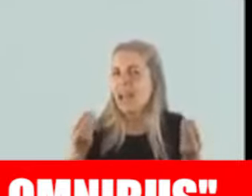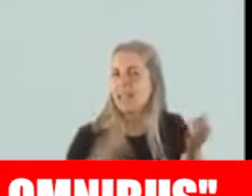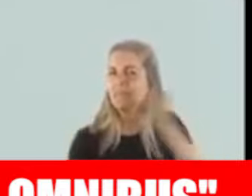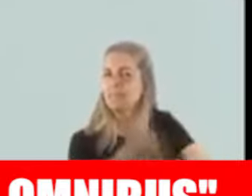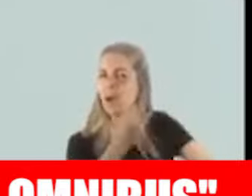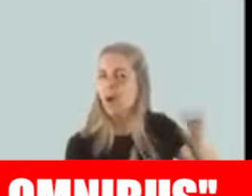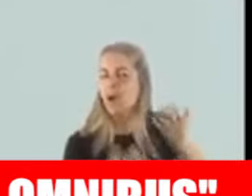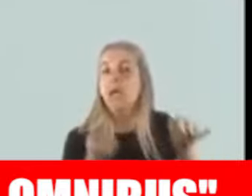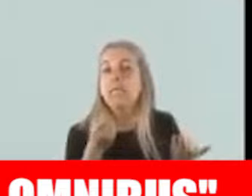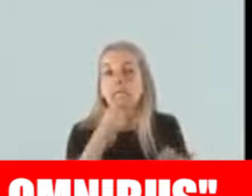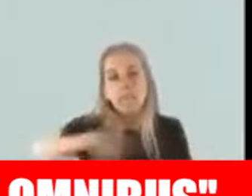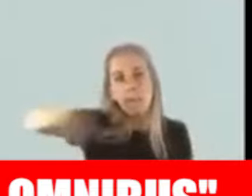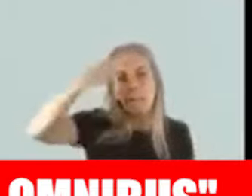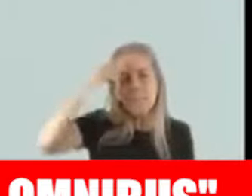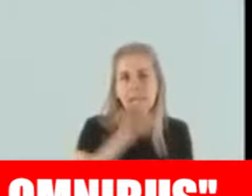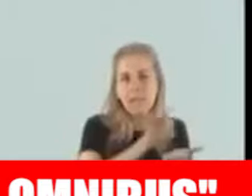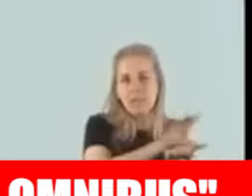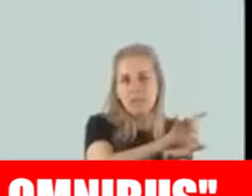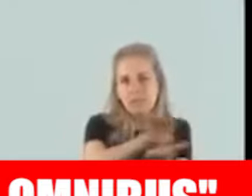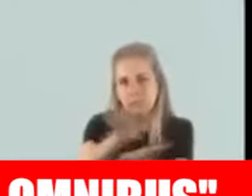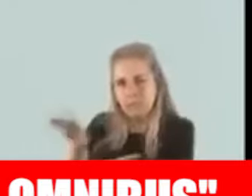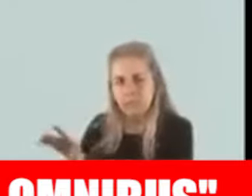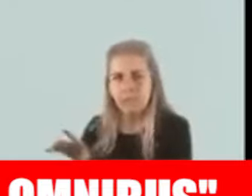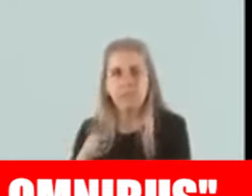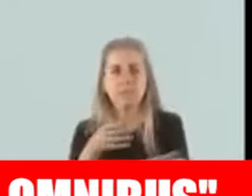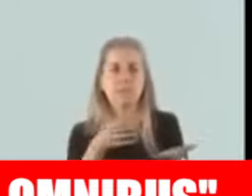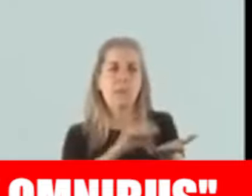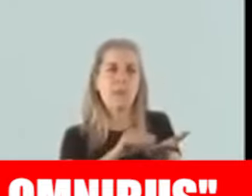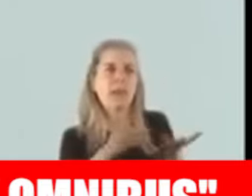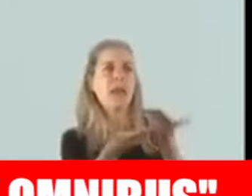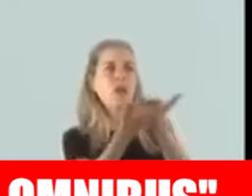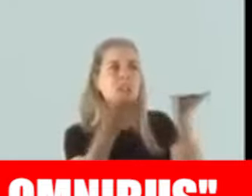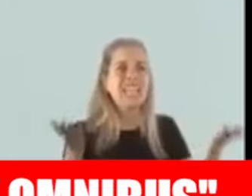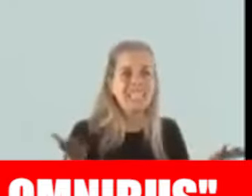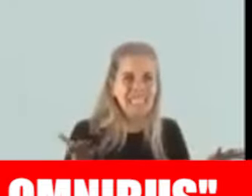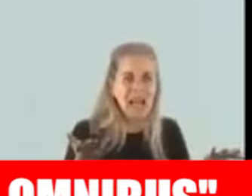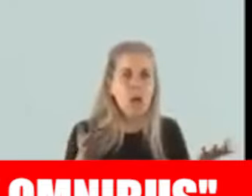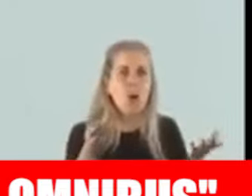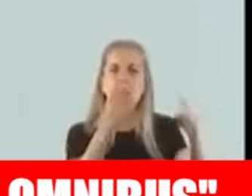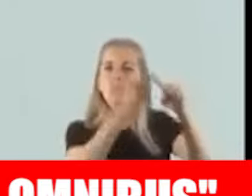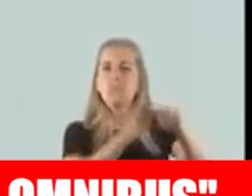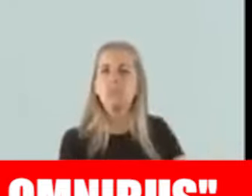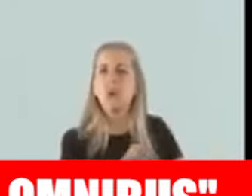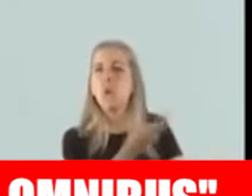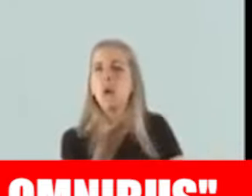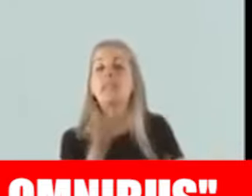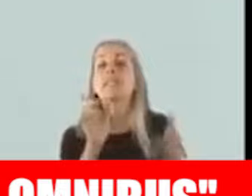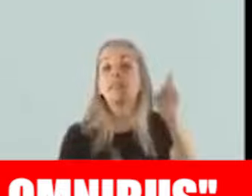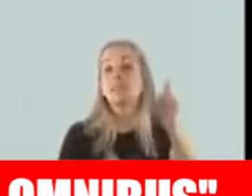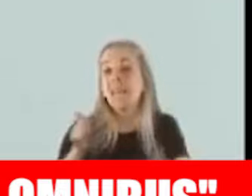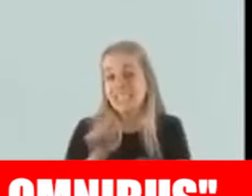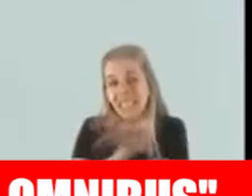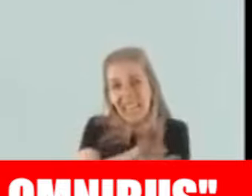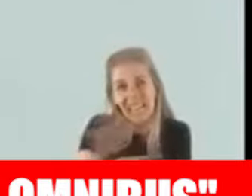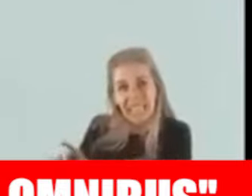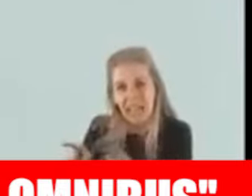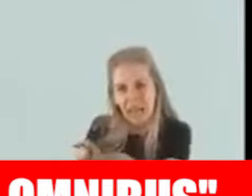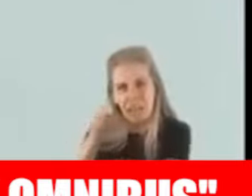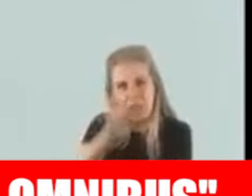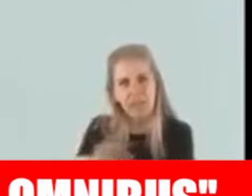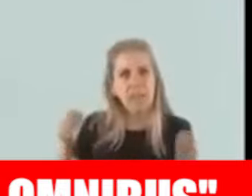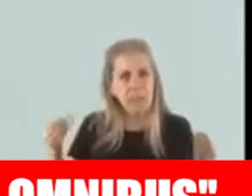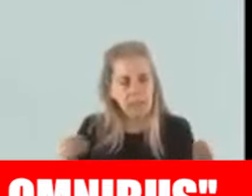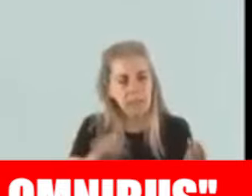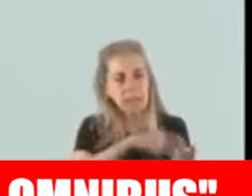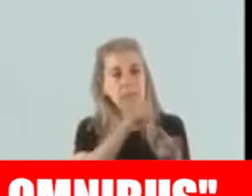despidos masivos de empleados públicos si hay un cálculo y qu se va a hacer con esa gente que va a quedar desocupada Por un lado por otro